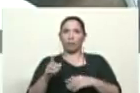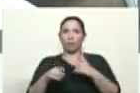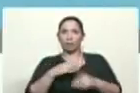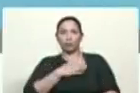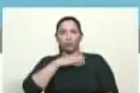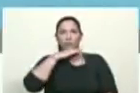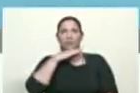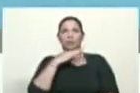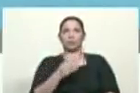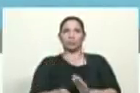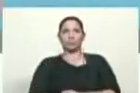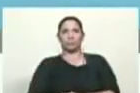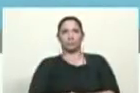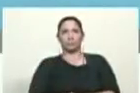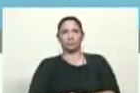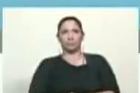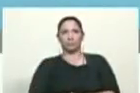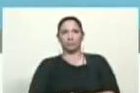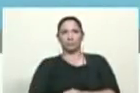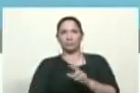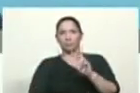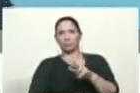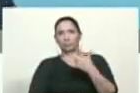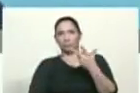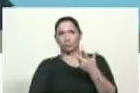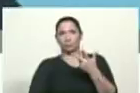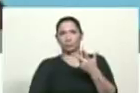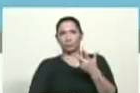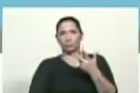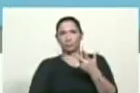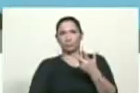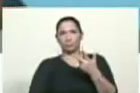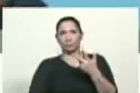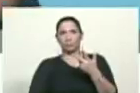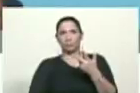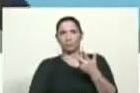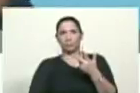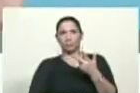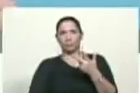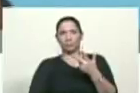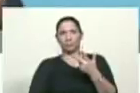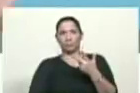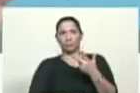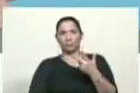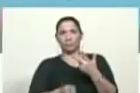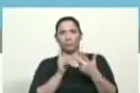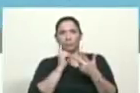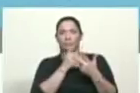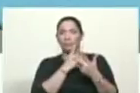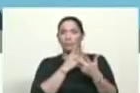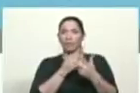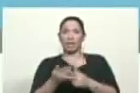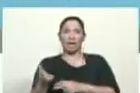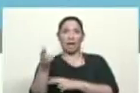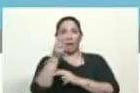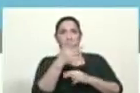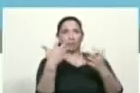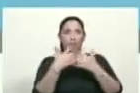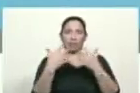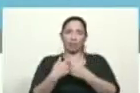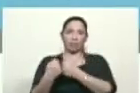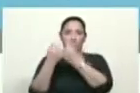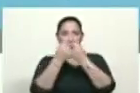en los anaqueles. Y hay una tercera, una de estas terceras que llamamos armas de la guerra económica, de las